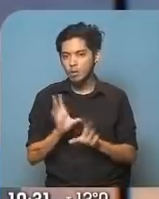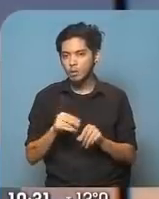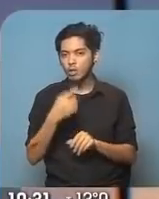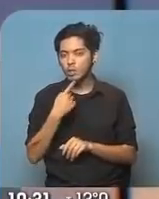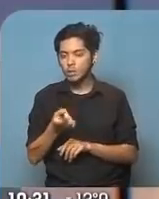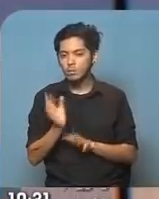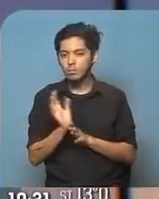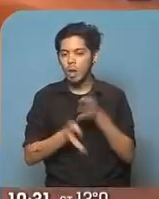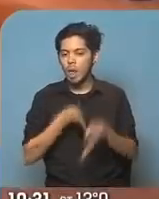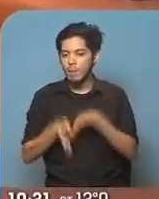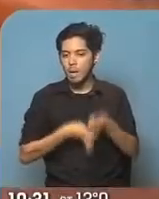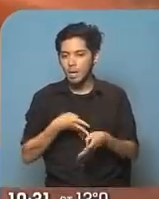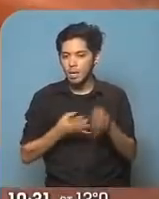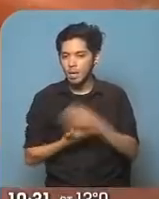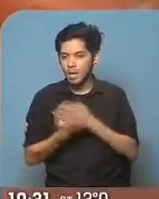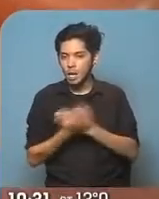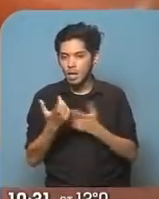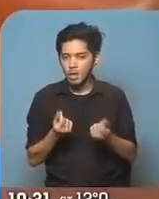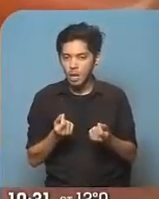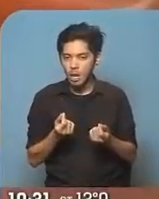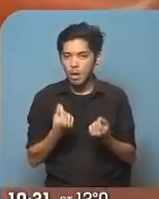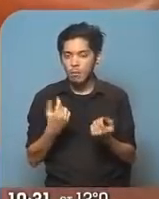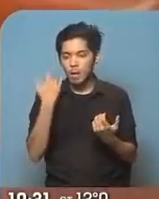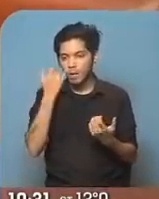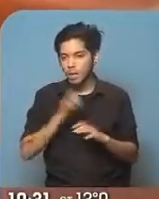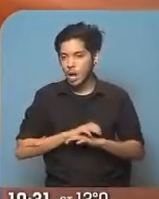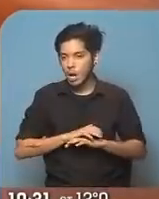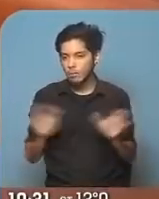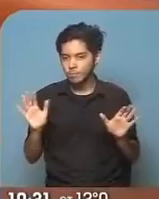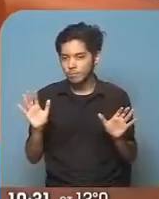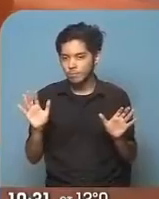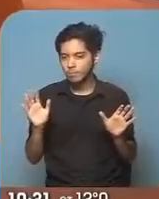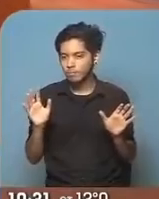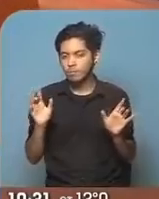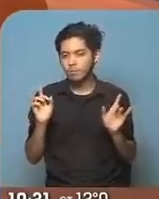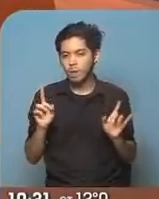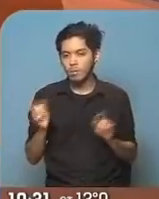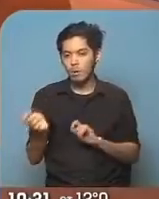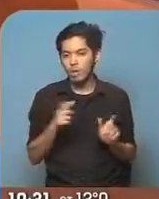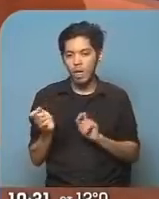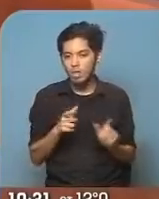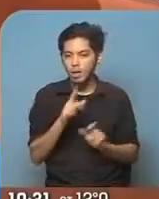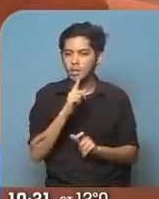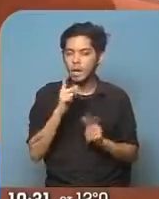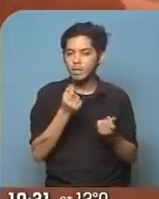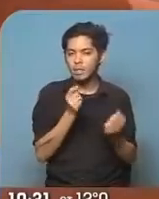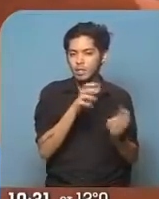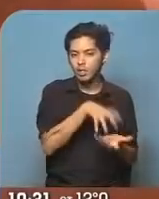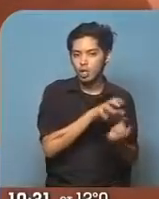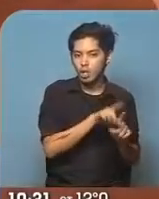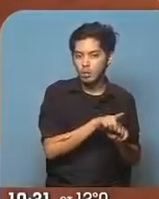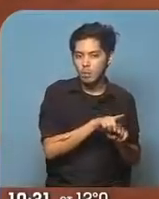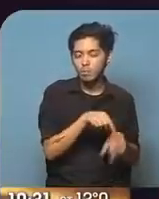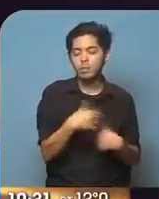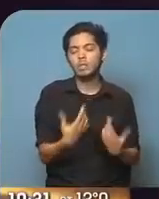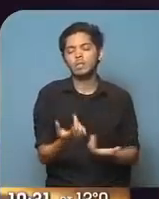denominamos la maquinita de emitir dinero para que ya no pueda es subvencionar al tesoro le parece bien le parece a pasar por el congreso yo creo que